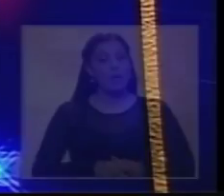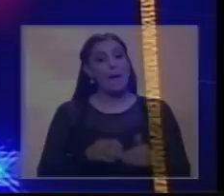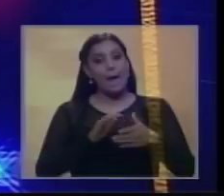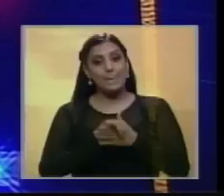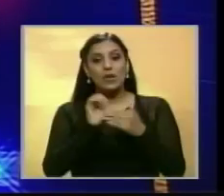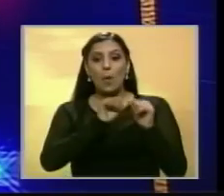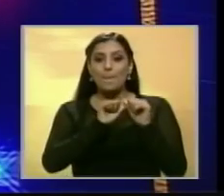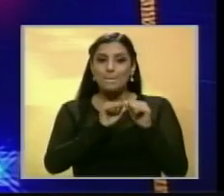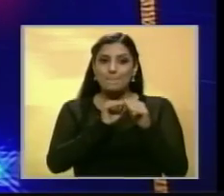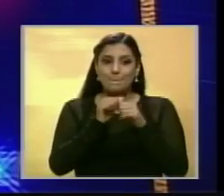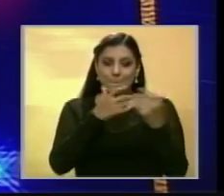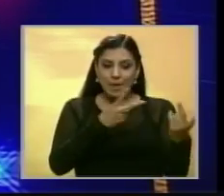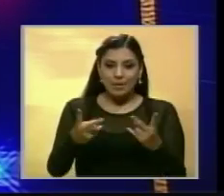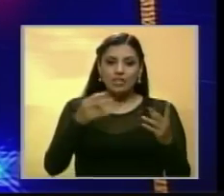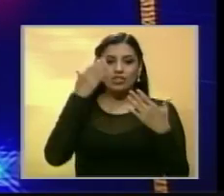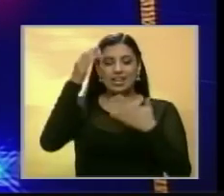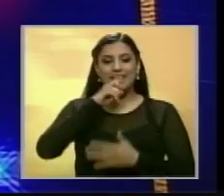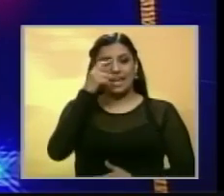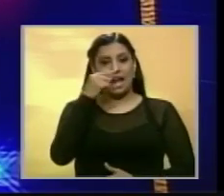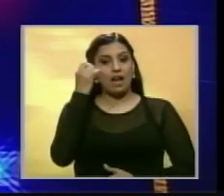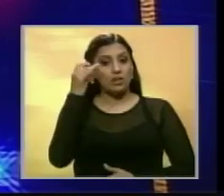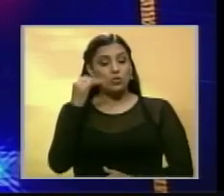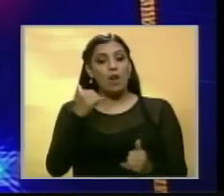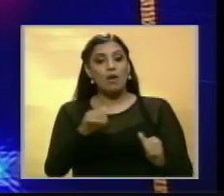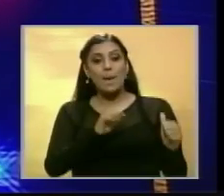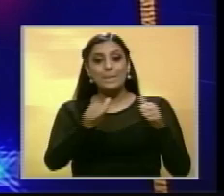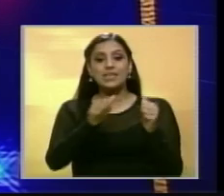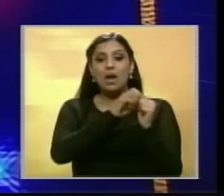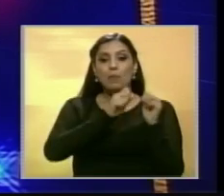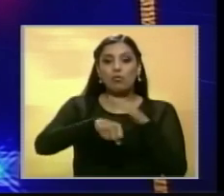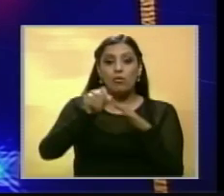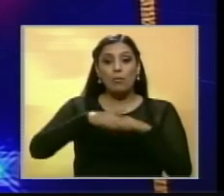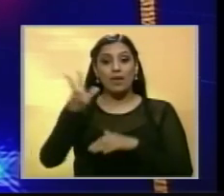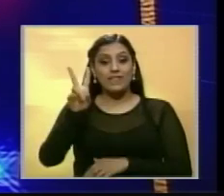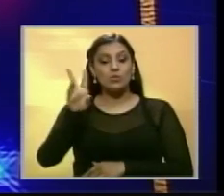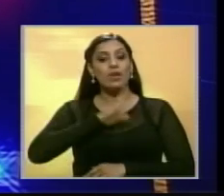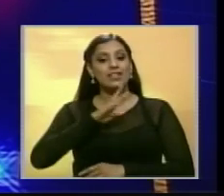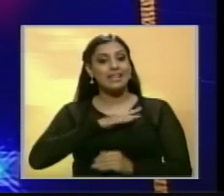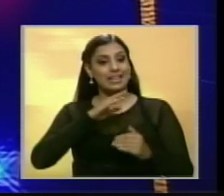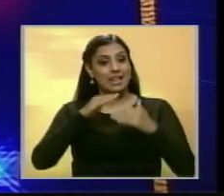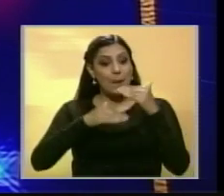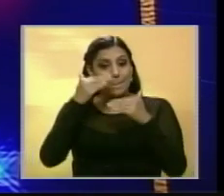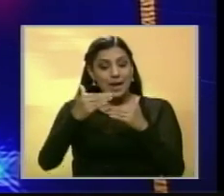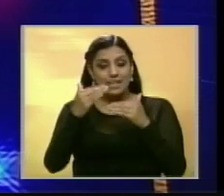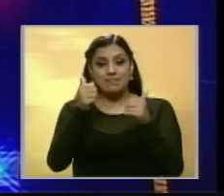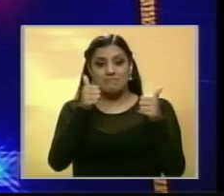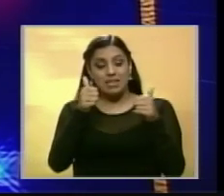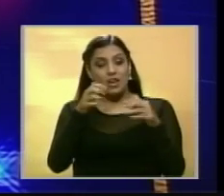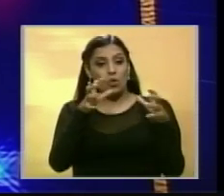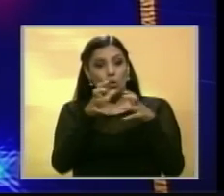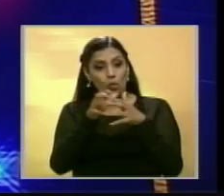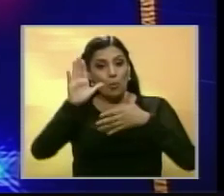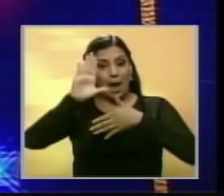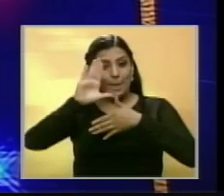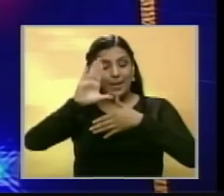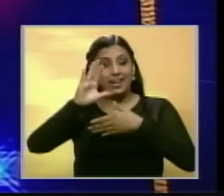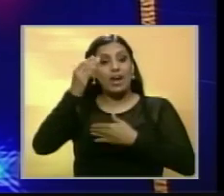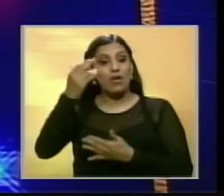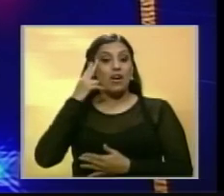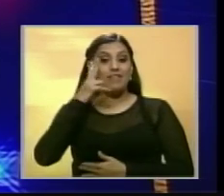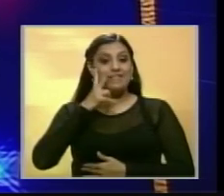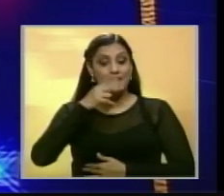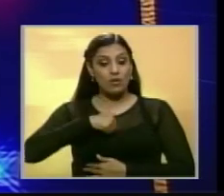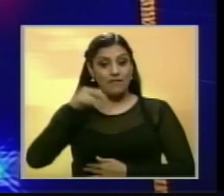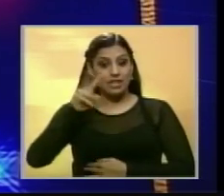Amigos, bienvenidos. Les saluda Tony Cittadino. Comenzamos con fútbol porque Venezuela terminó invicta la fase de grupos de la Copa América Centenario. La